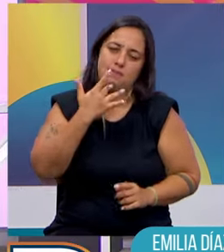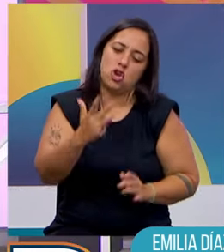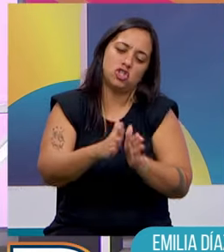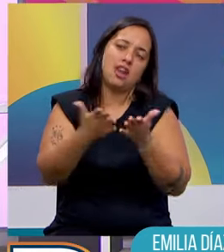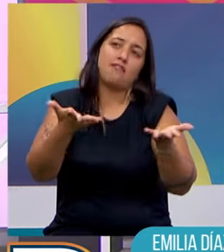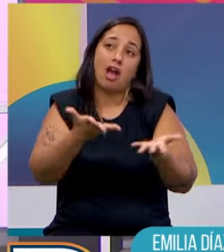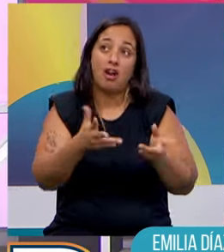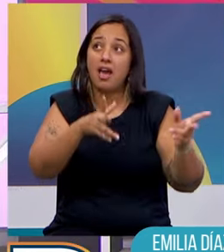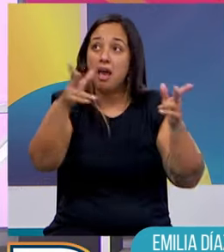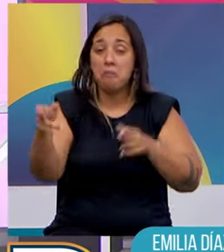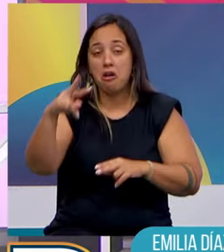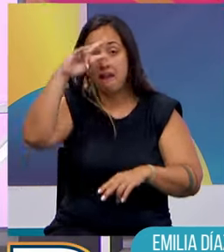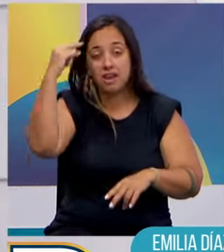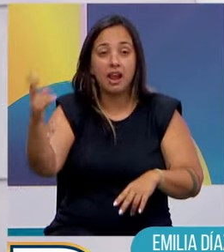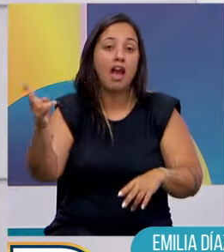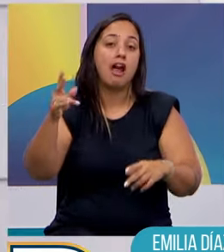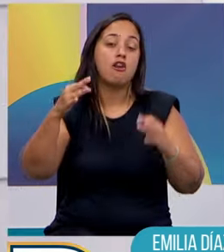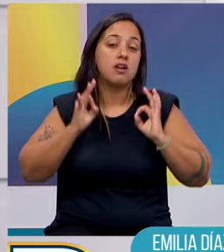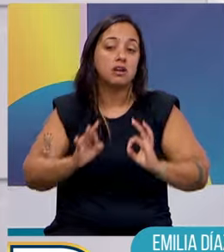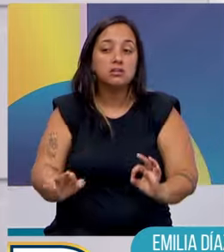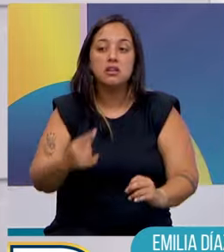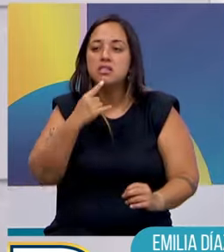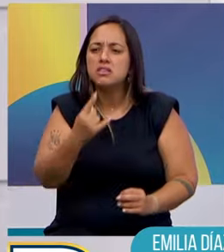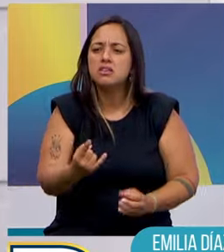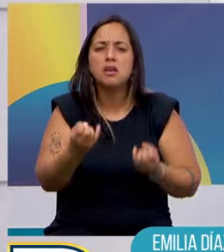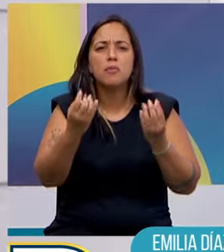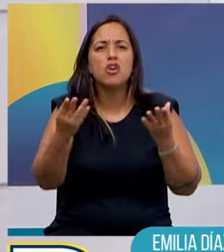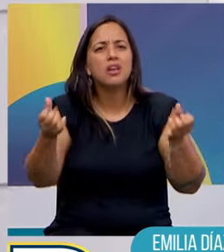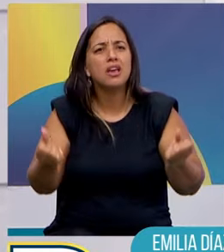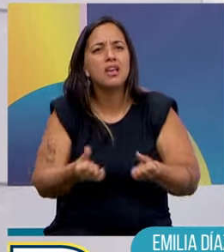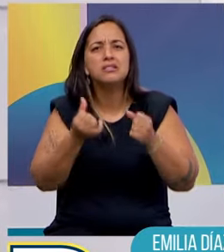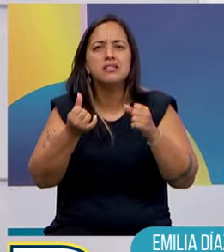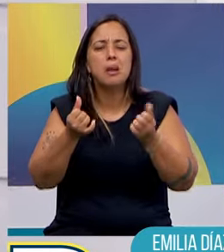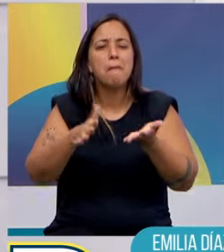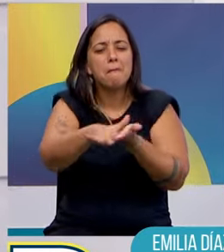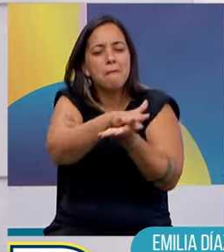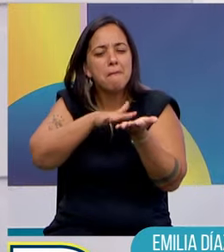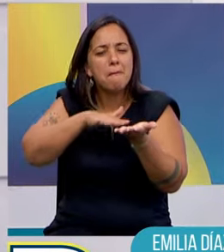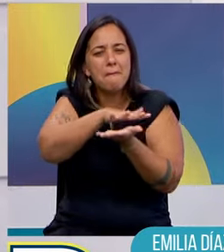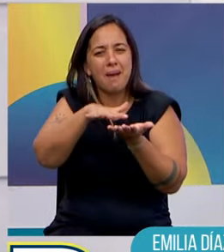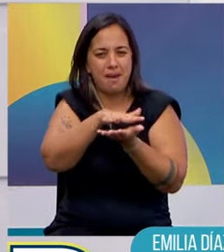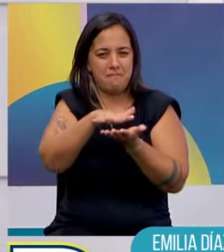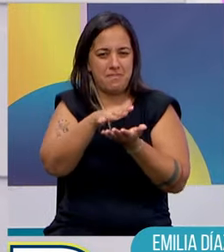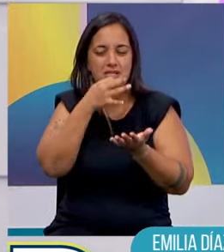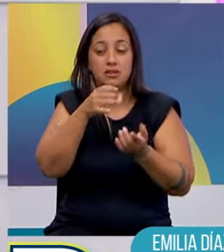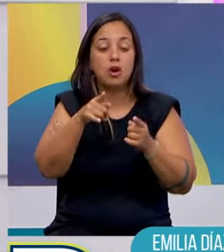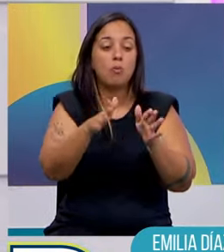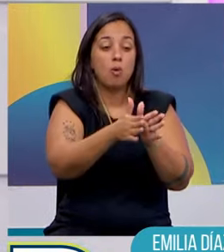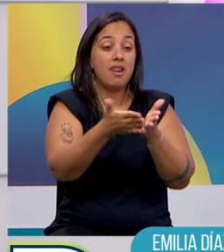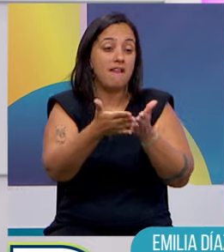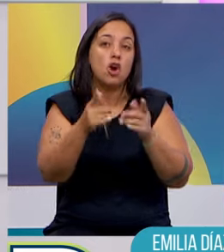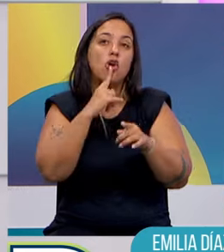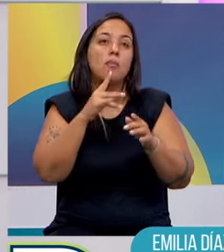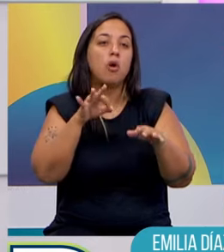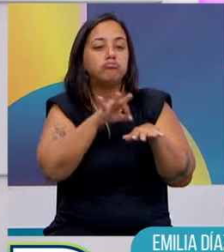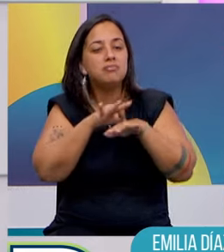además. Sí, re lindo. Me dijeron también, ¿por qué no hiciste un mapa? Porque es un libro que es un diario de viaje